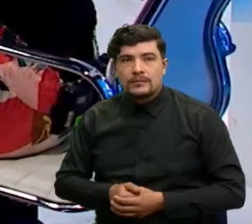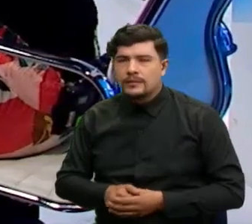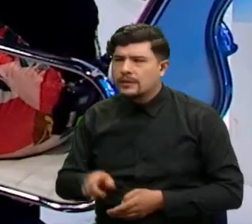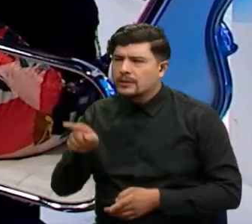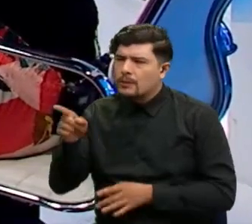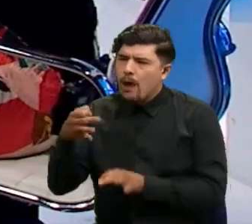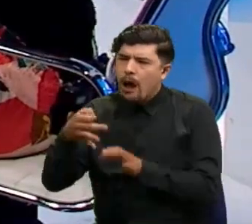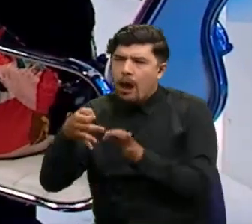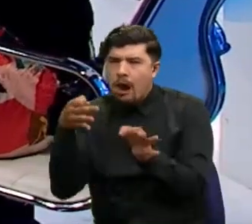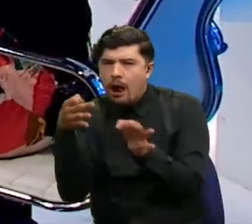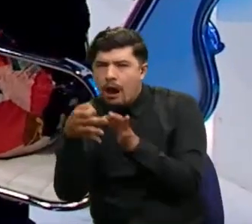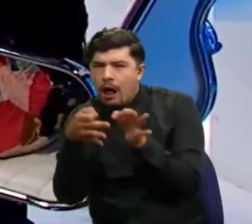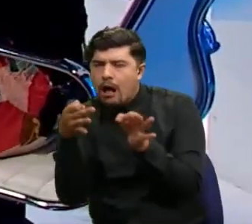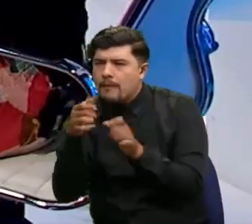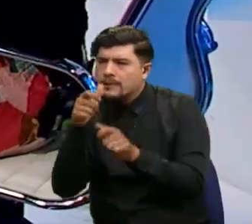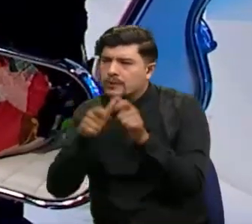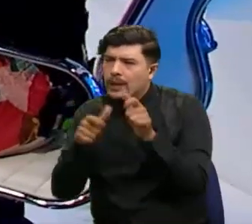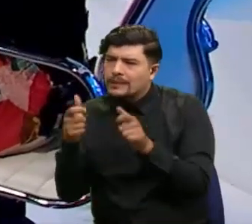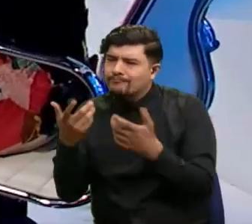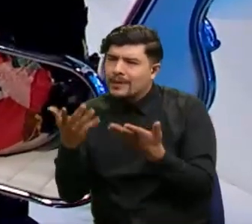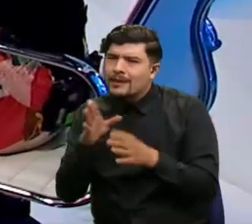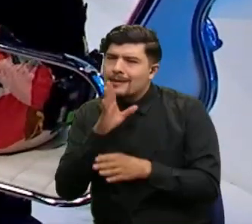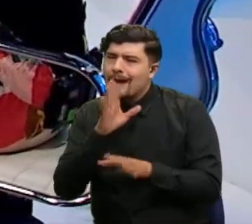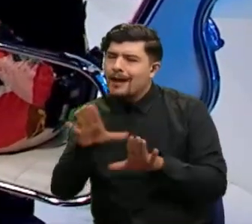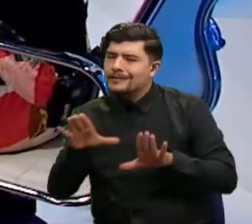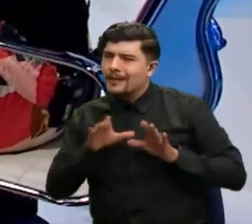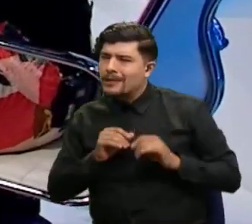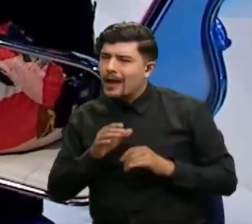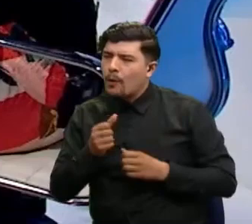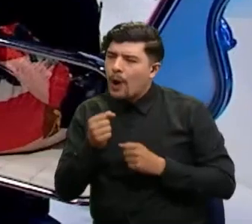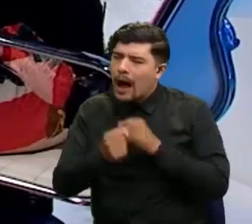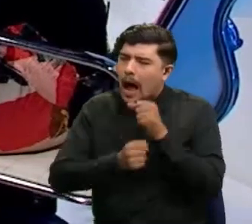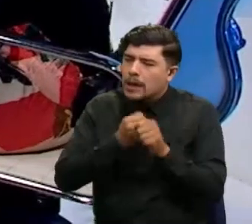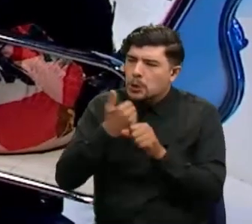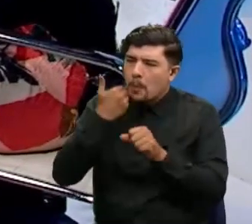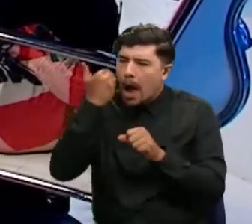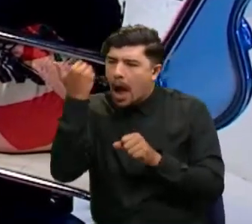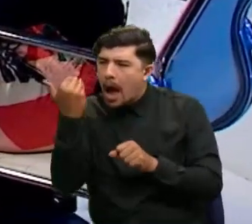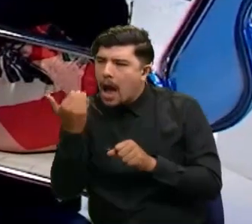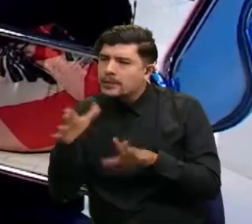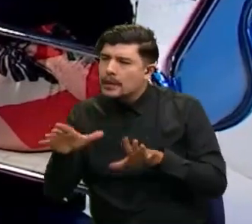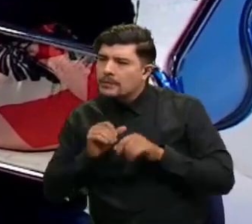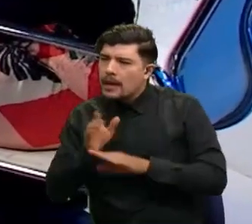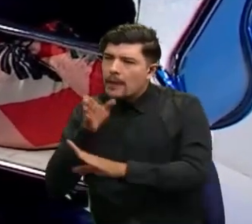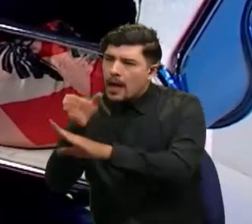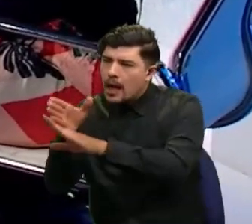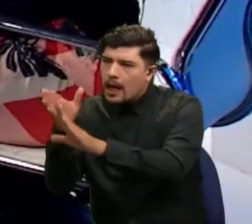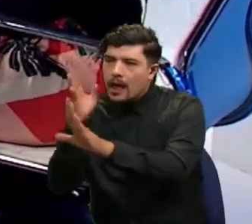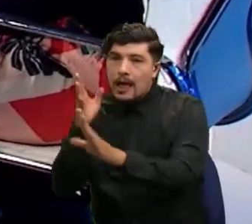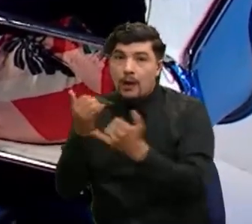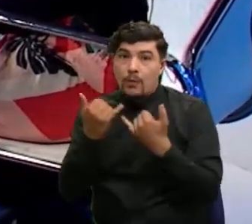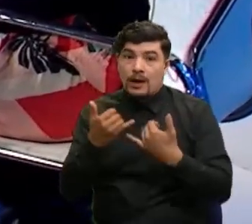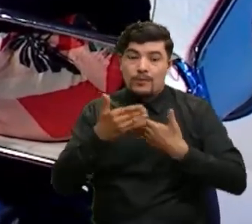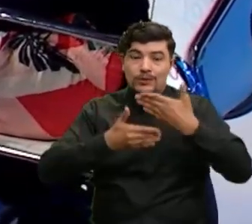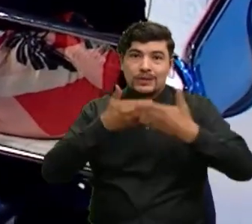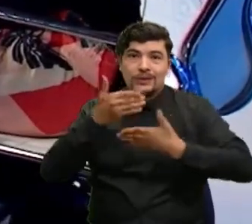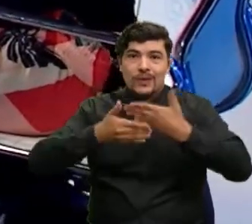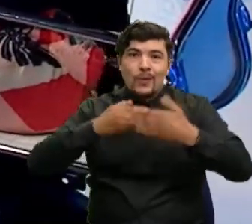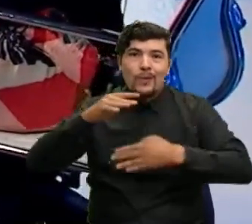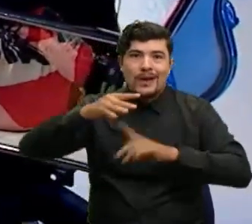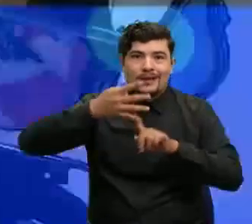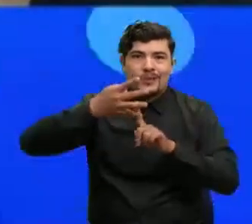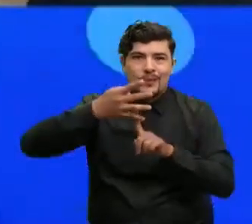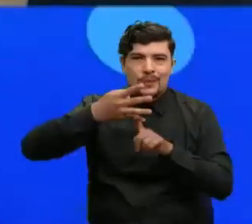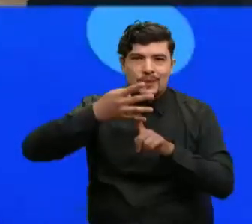Explíquemelo un poco a nuestros televidentes en la tarde de hoy. Claro que sí, nosotros estamos en la etapa número 4 de vacunación. ¿Qué quiere decir?